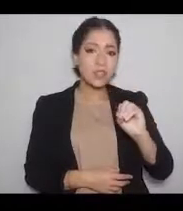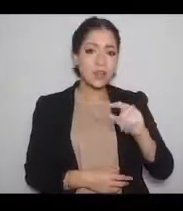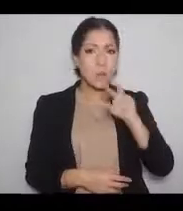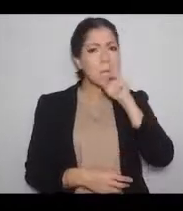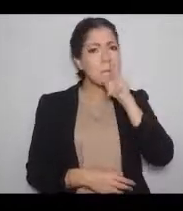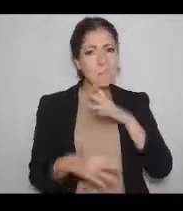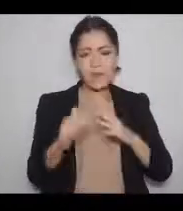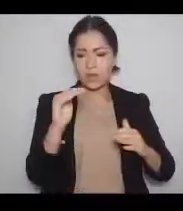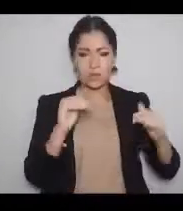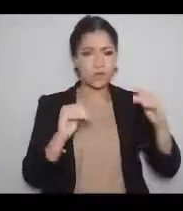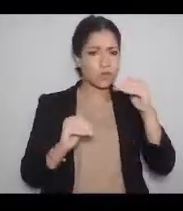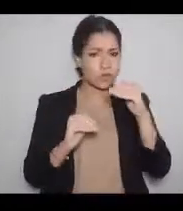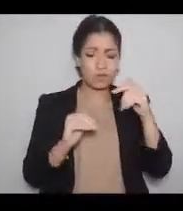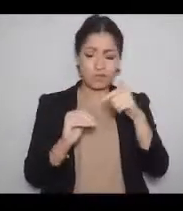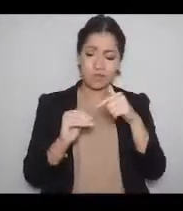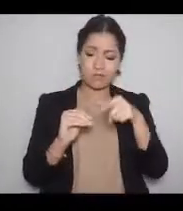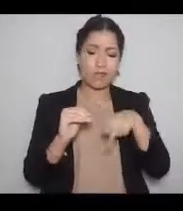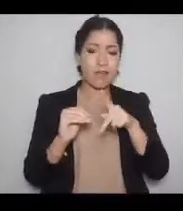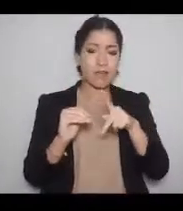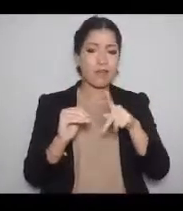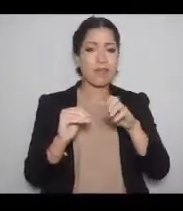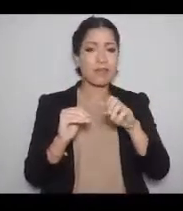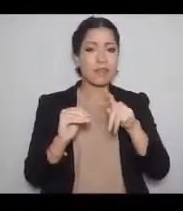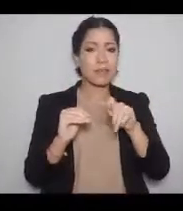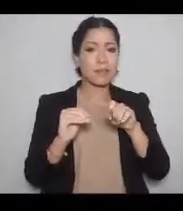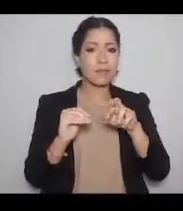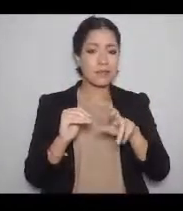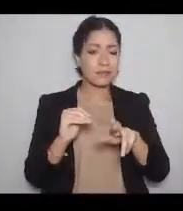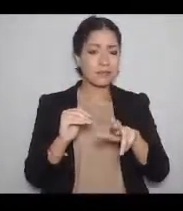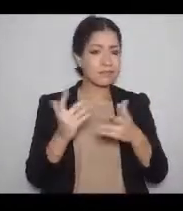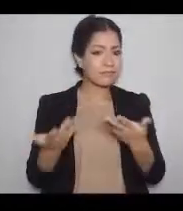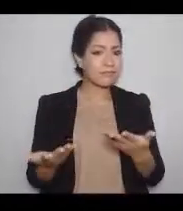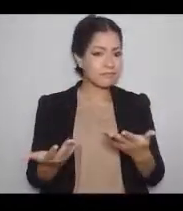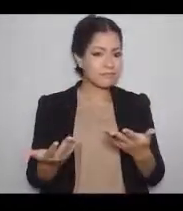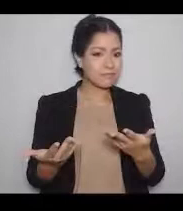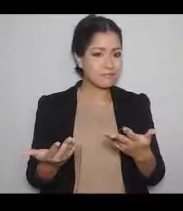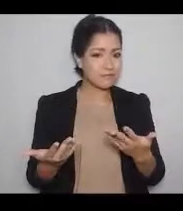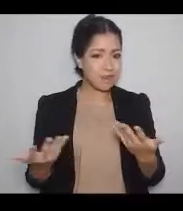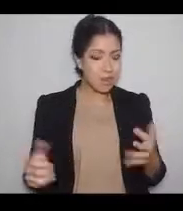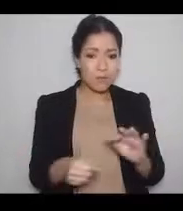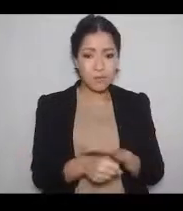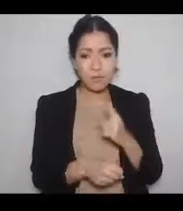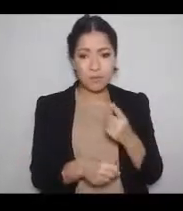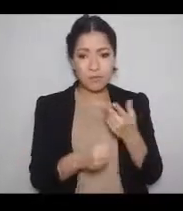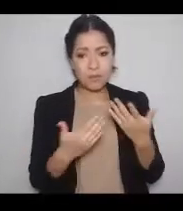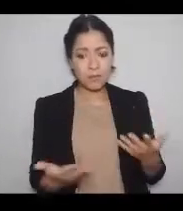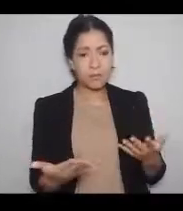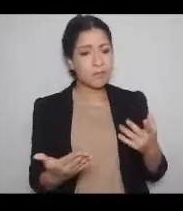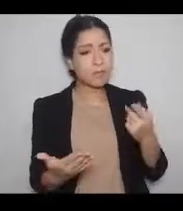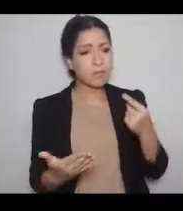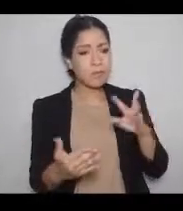de locura, mientras que Kepler se exprimía por un culo.